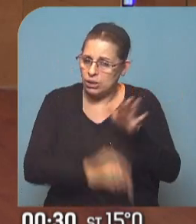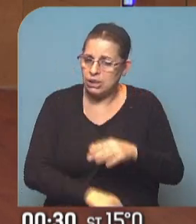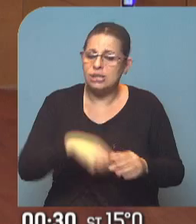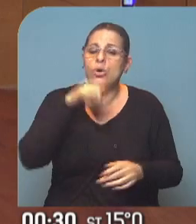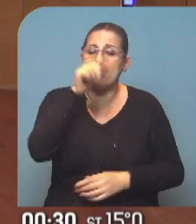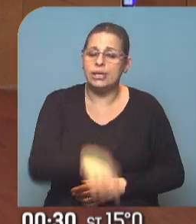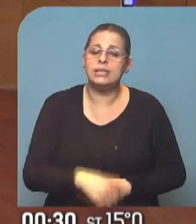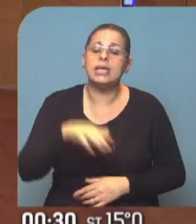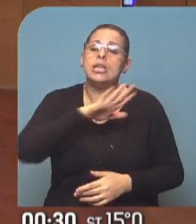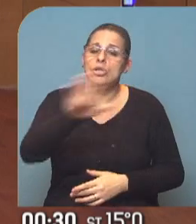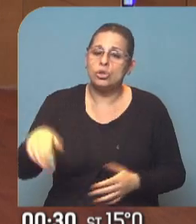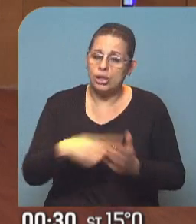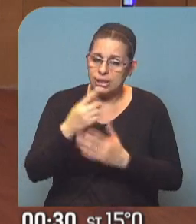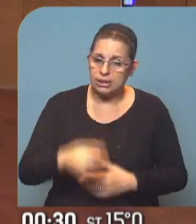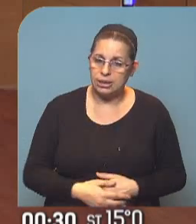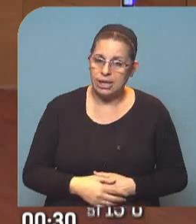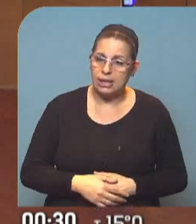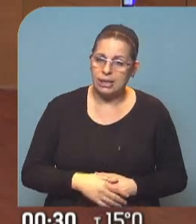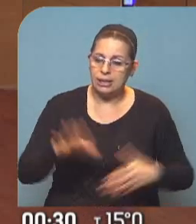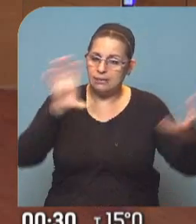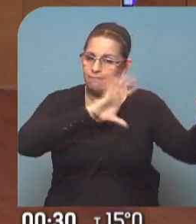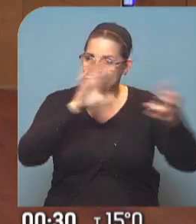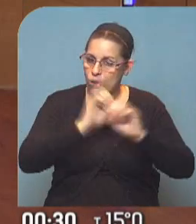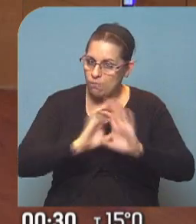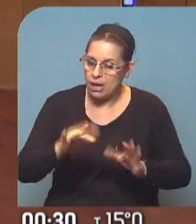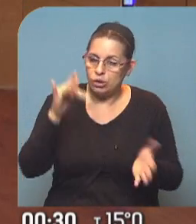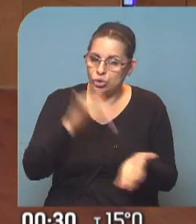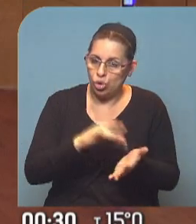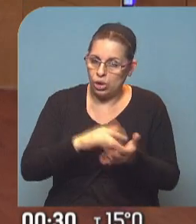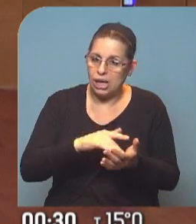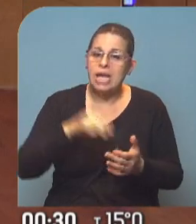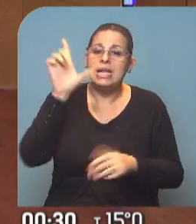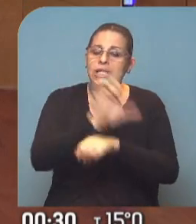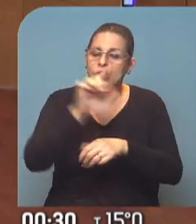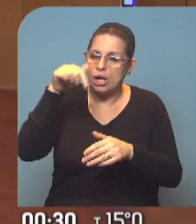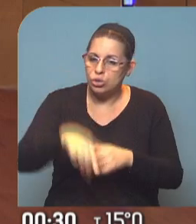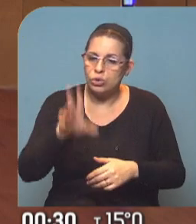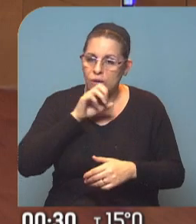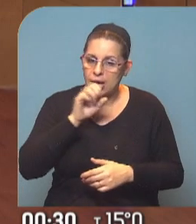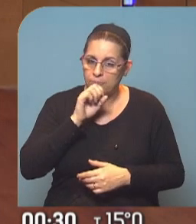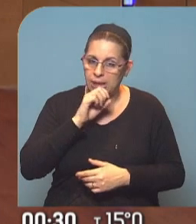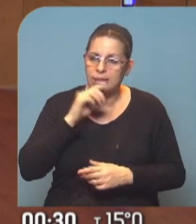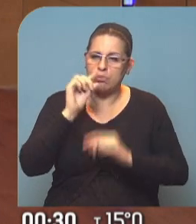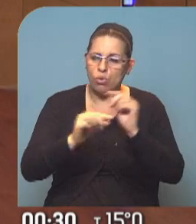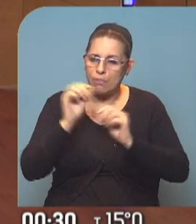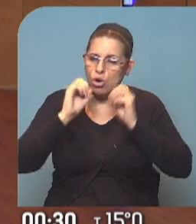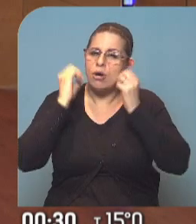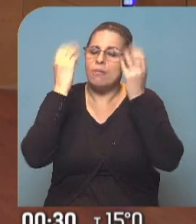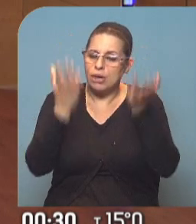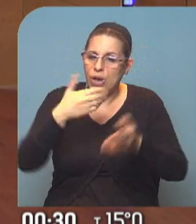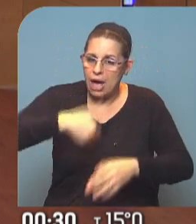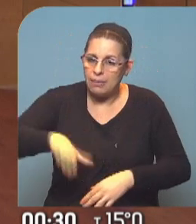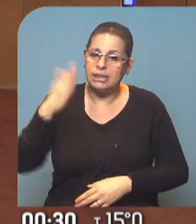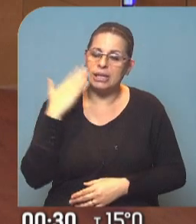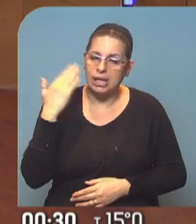sector oeste. Sobre la zona central, el mal tiempo afectará prácticamente el sur del litoral, Río de la Plata, condiciones que irán mejorando recién a partir